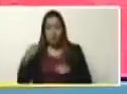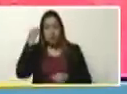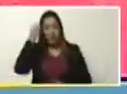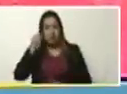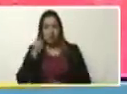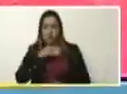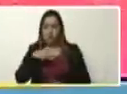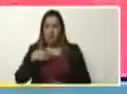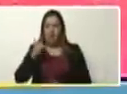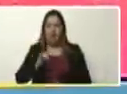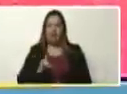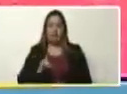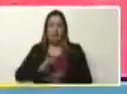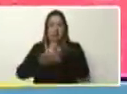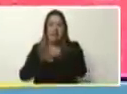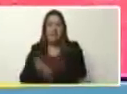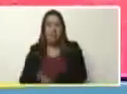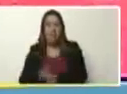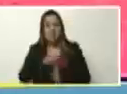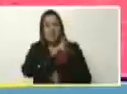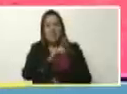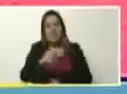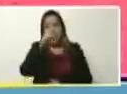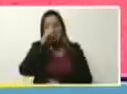Creían que nos iban a rendir hace 10 años.